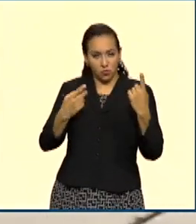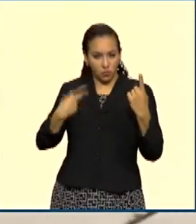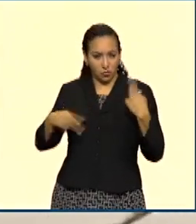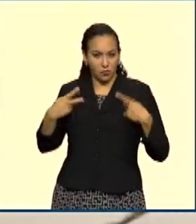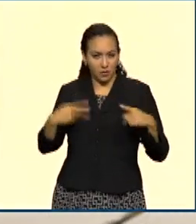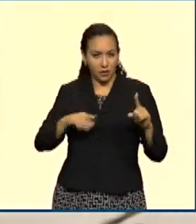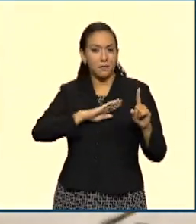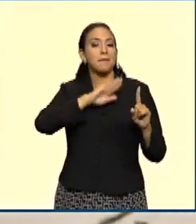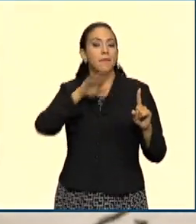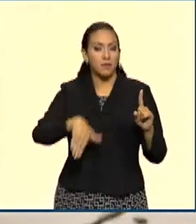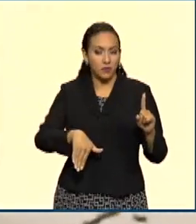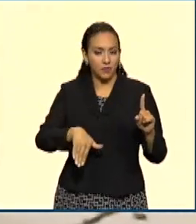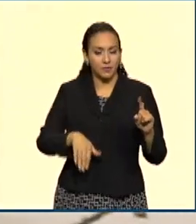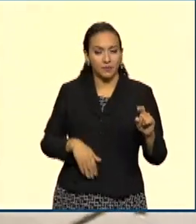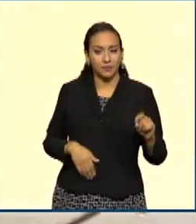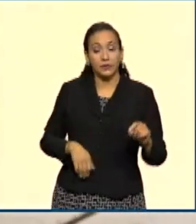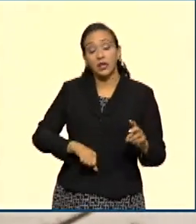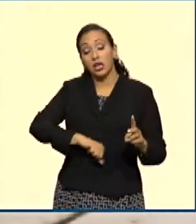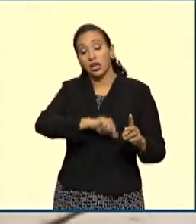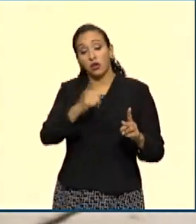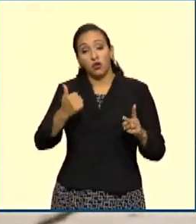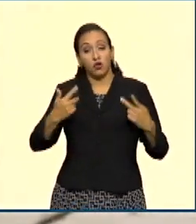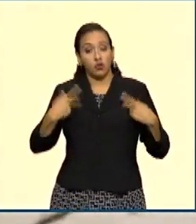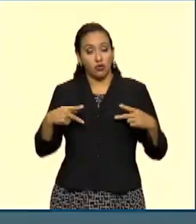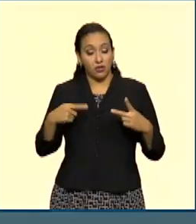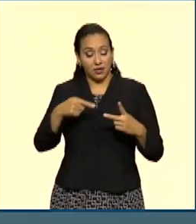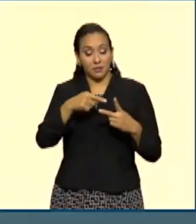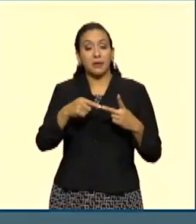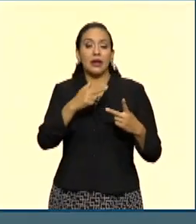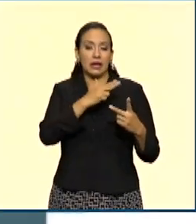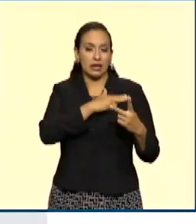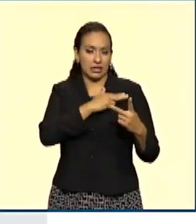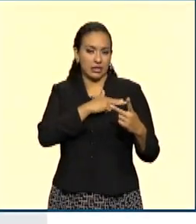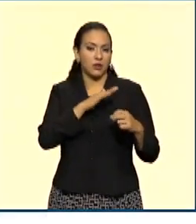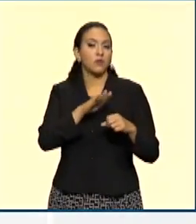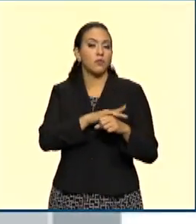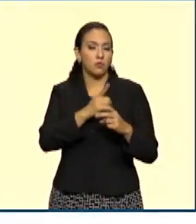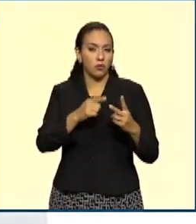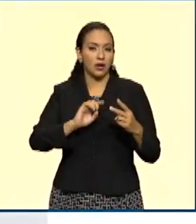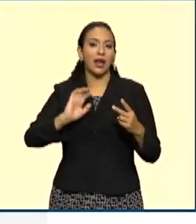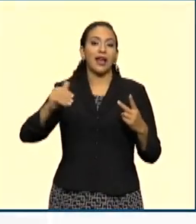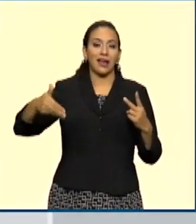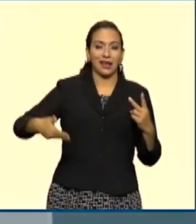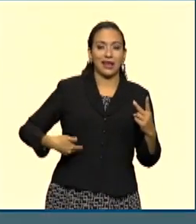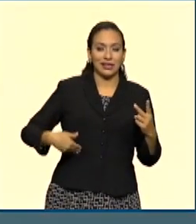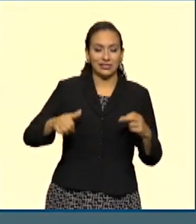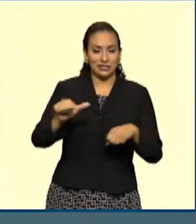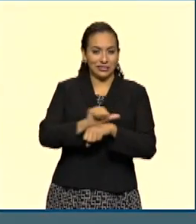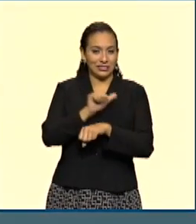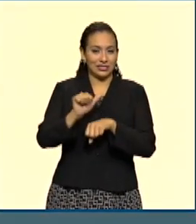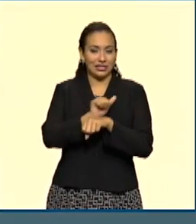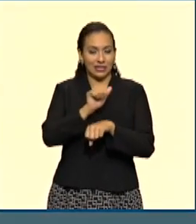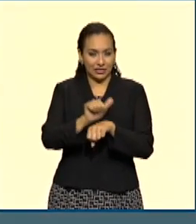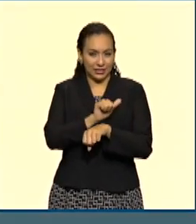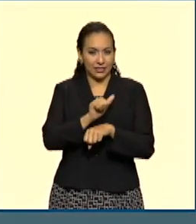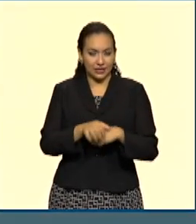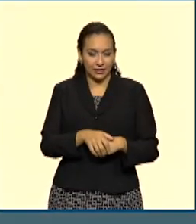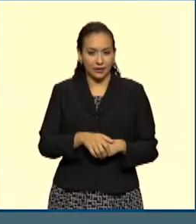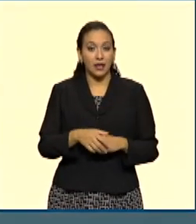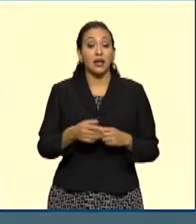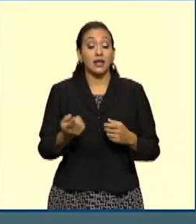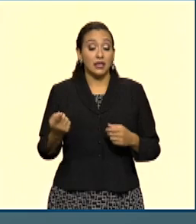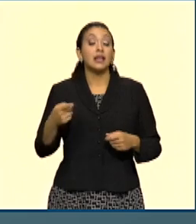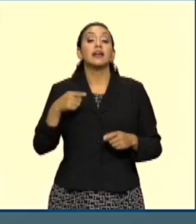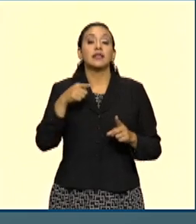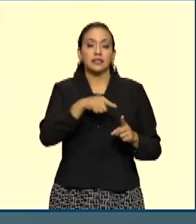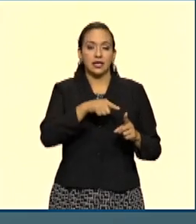que falleció y otras más que resultaron lesionadas a consecuencia de un accidente automovilístico. Se sentenció al